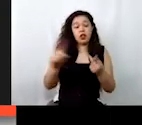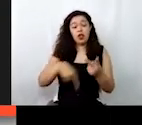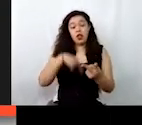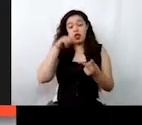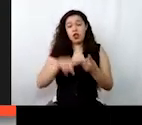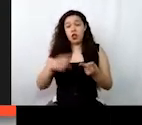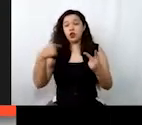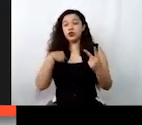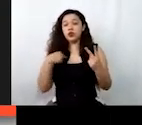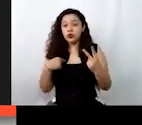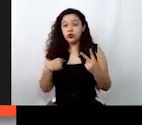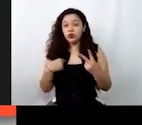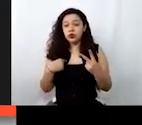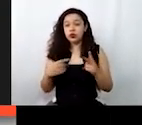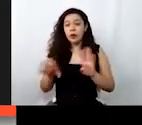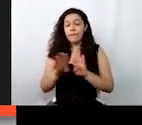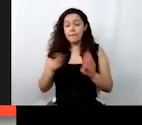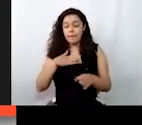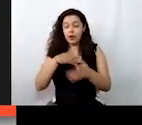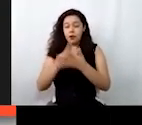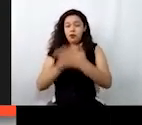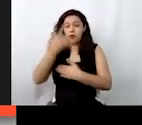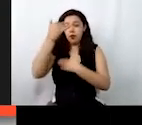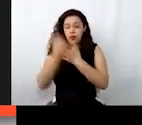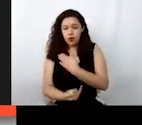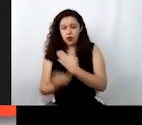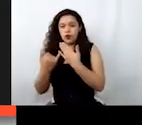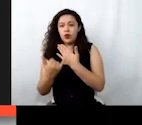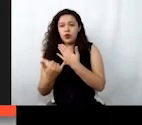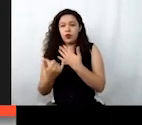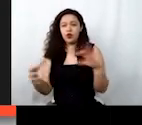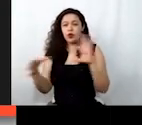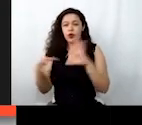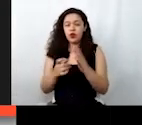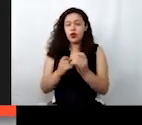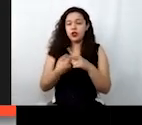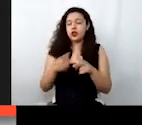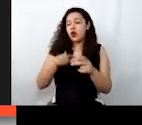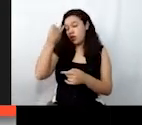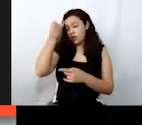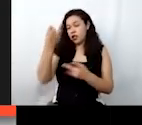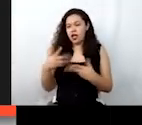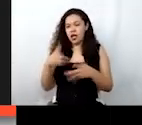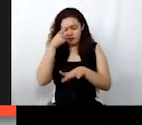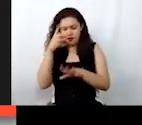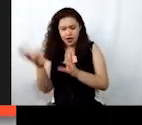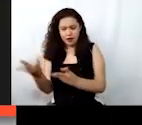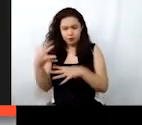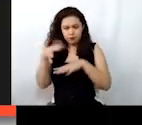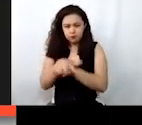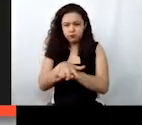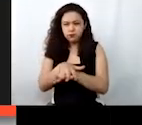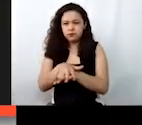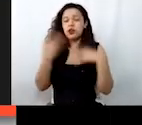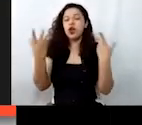voy a integrarlas a los proyectos, programas, iniciativas o incluso ideas que ya tenemos? ¿Cómo monitorear cómo